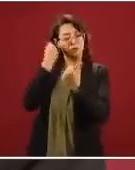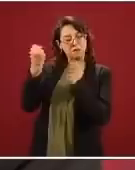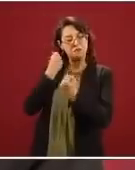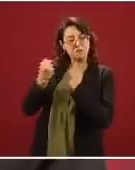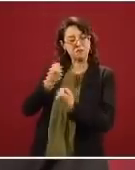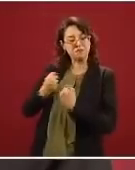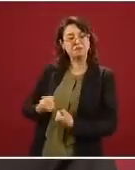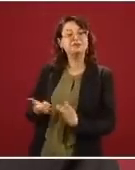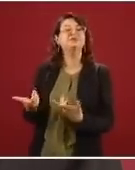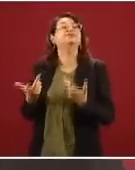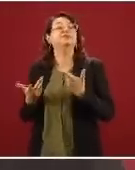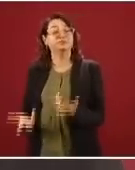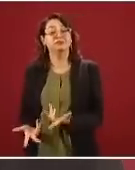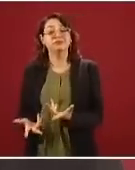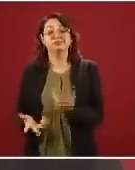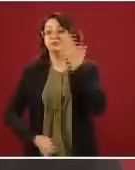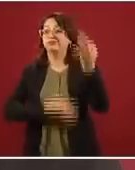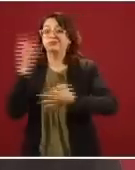guerra sucia,